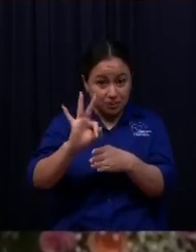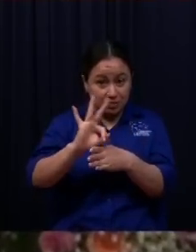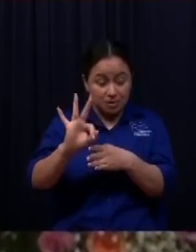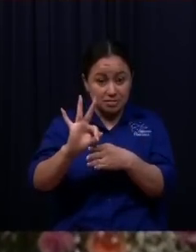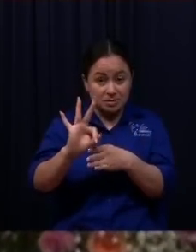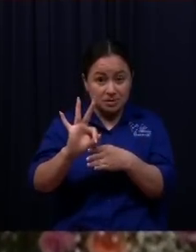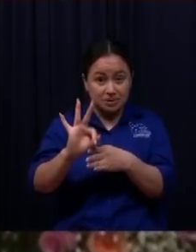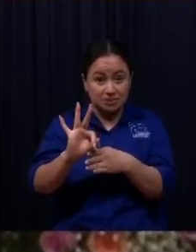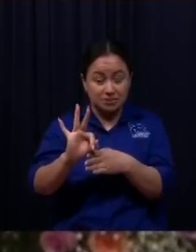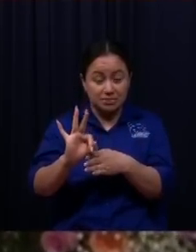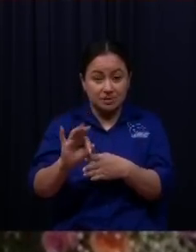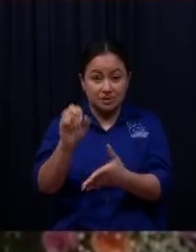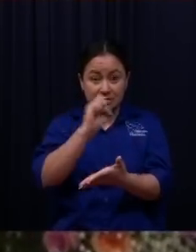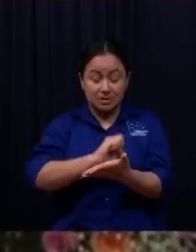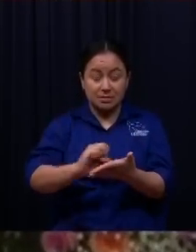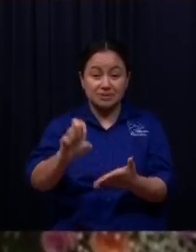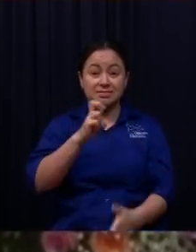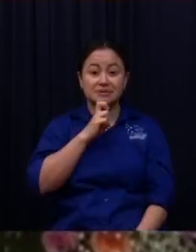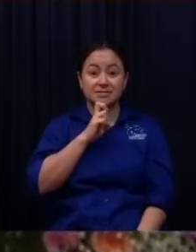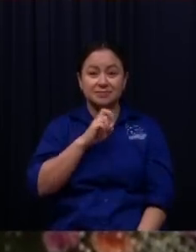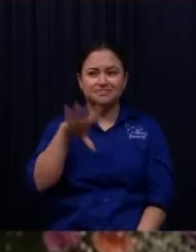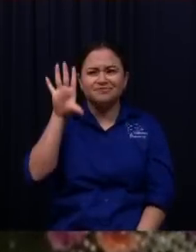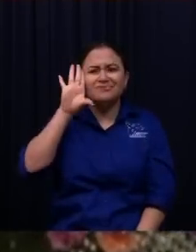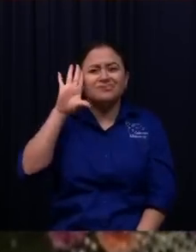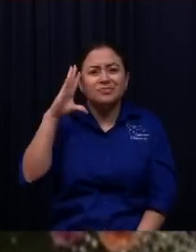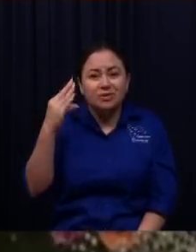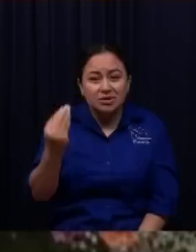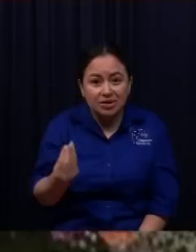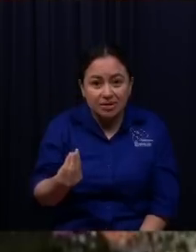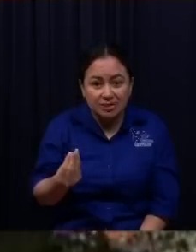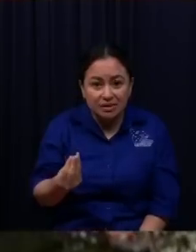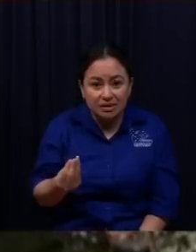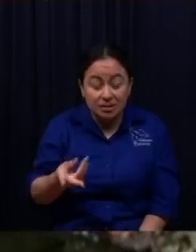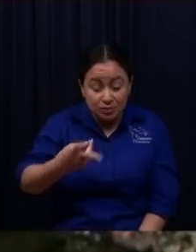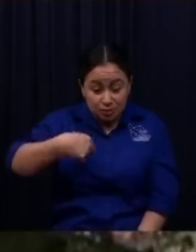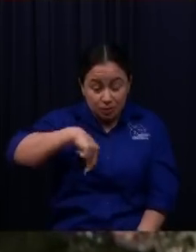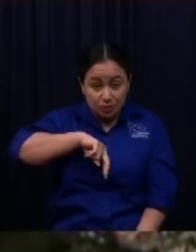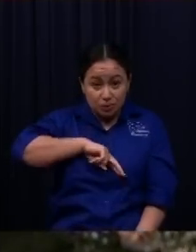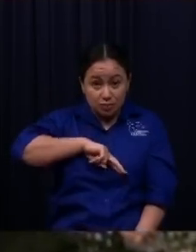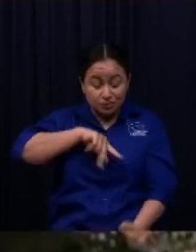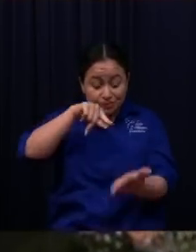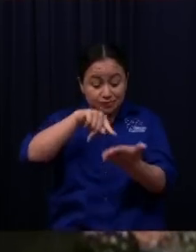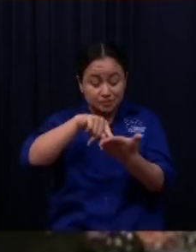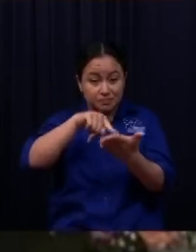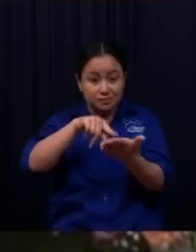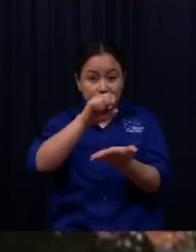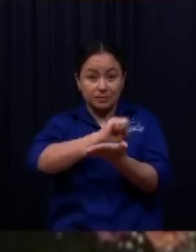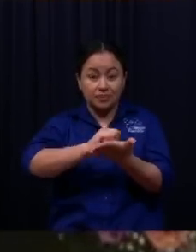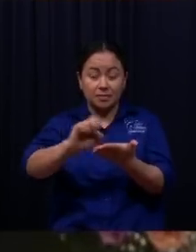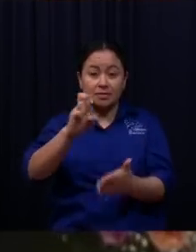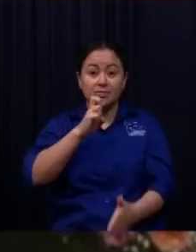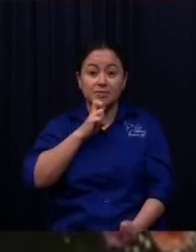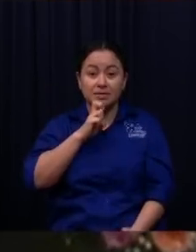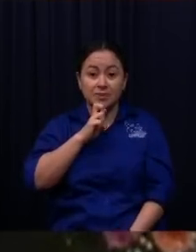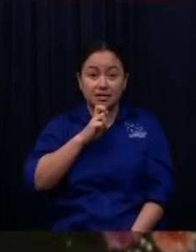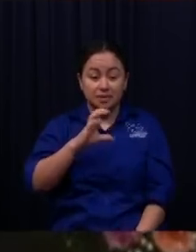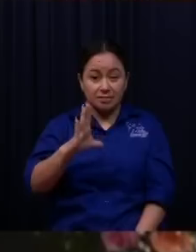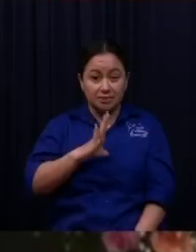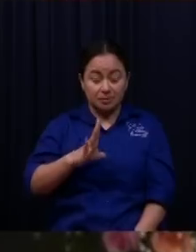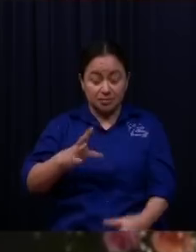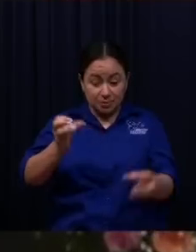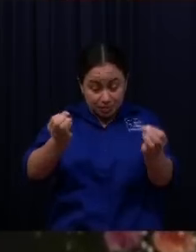razón? Porque en medio de la Santa Cena nosotros tenemos la oportunidad de